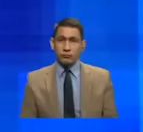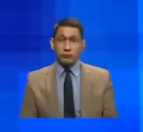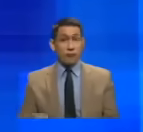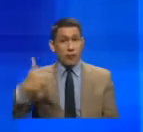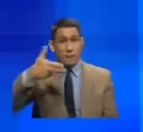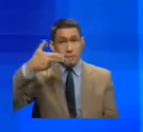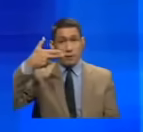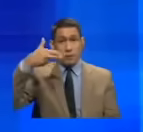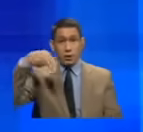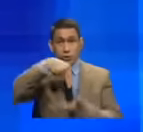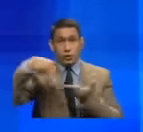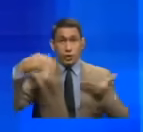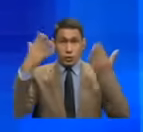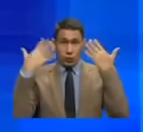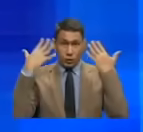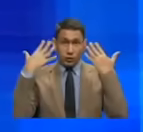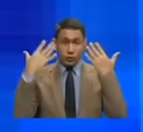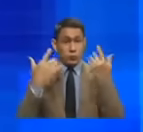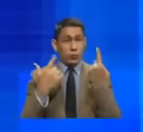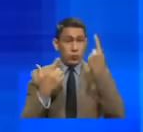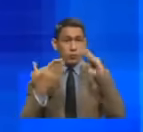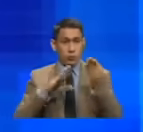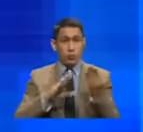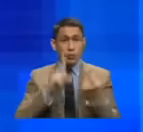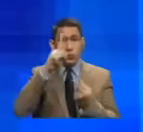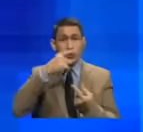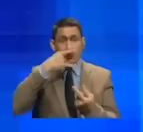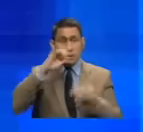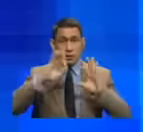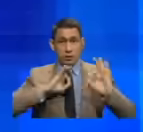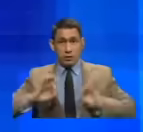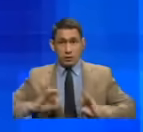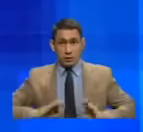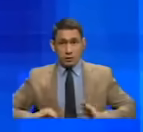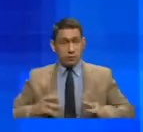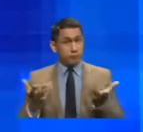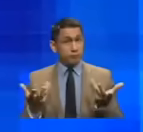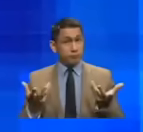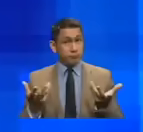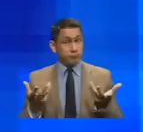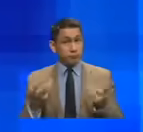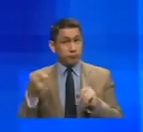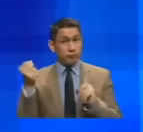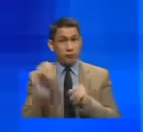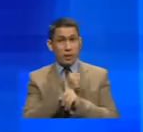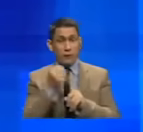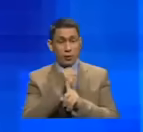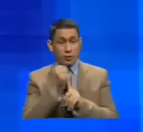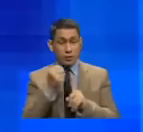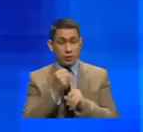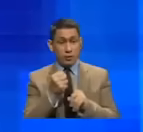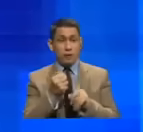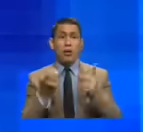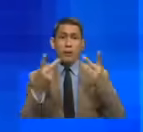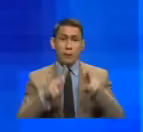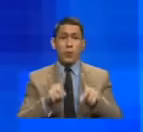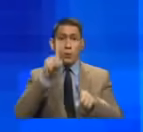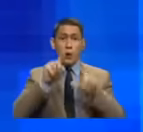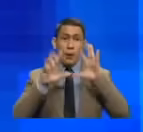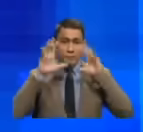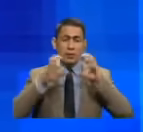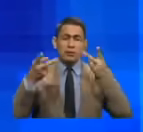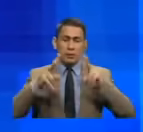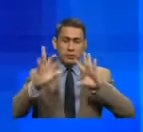Balacera en el norte de Guayaquil deja un muerto y un menor herido. Durante este hecho violento, un perrito